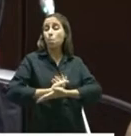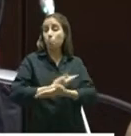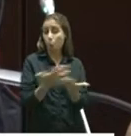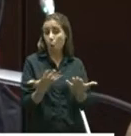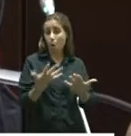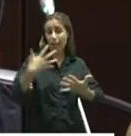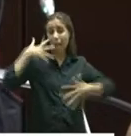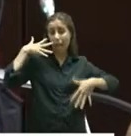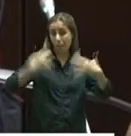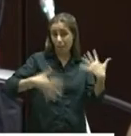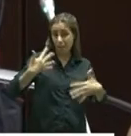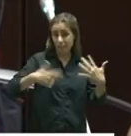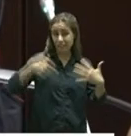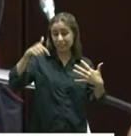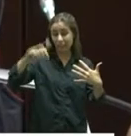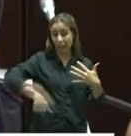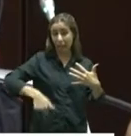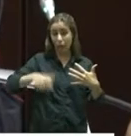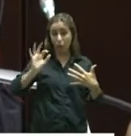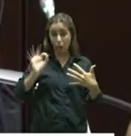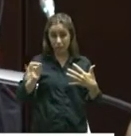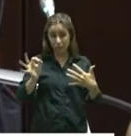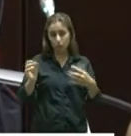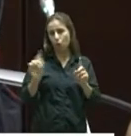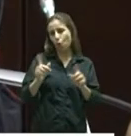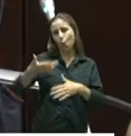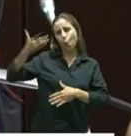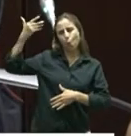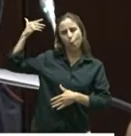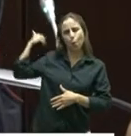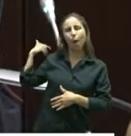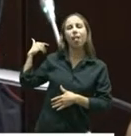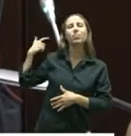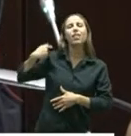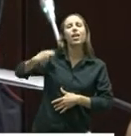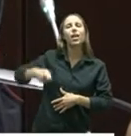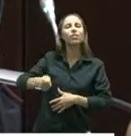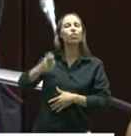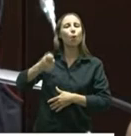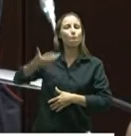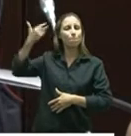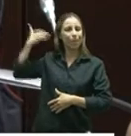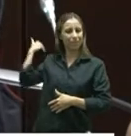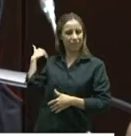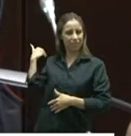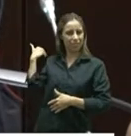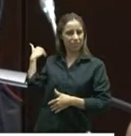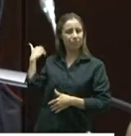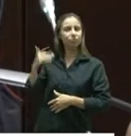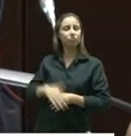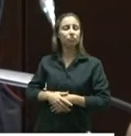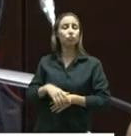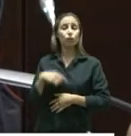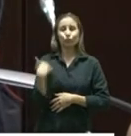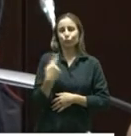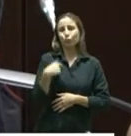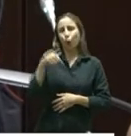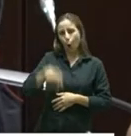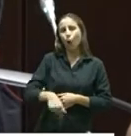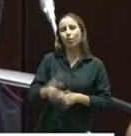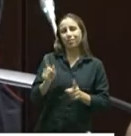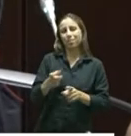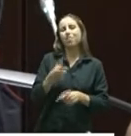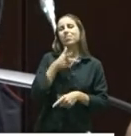hallazgo de esta gestión lo dijimos también lo dijimos el viernes pasado y lo dijimos hoy también en la labor se viene